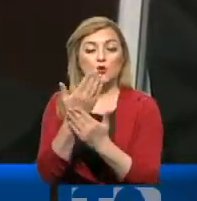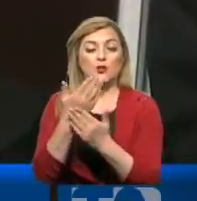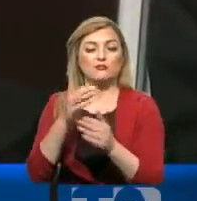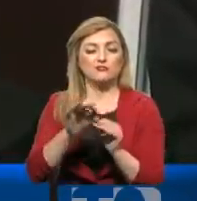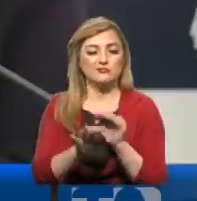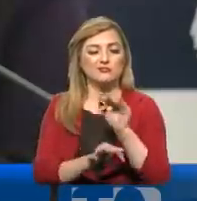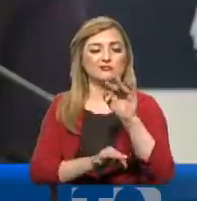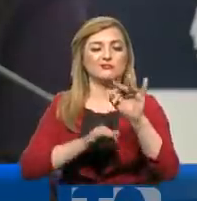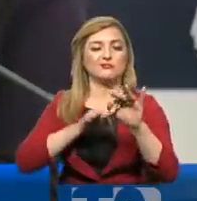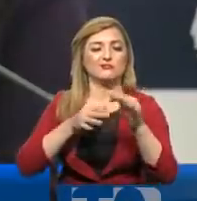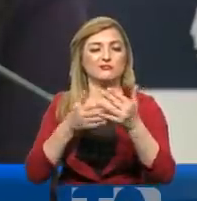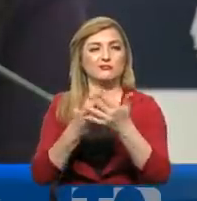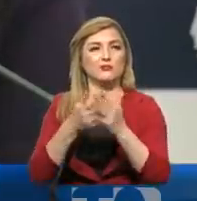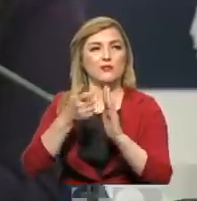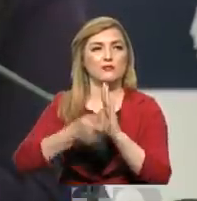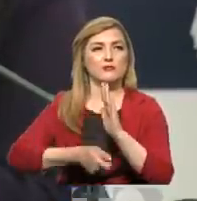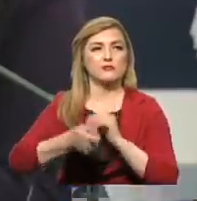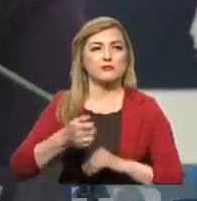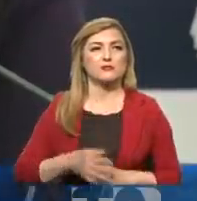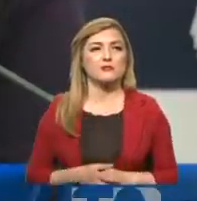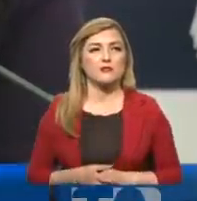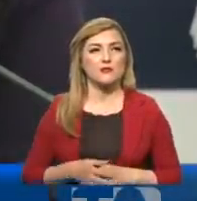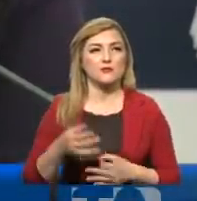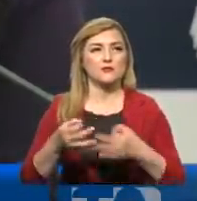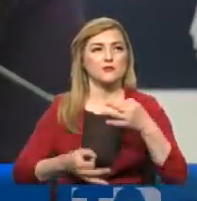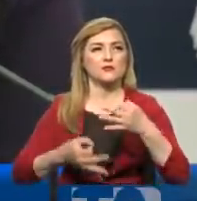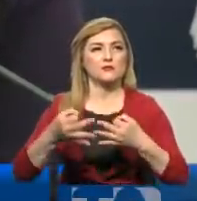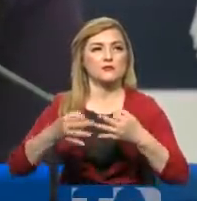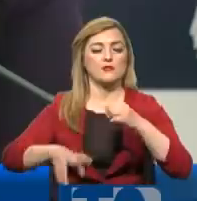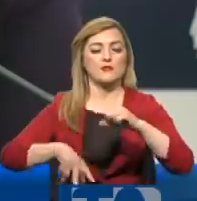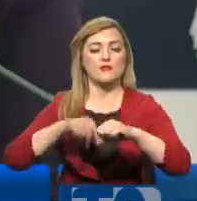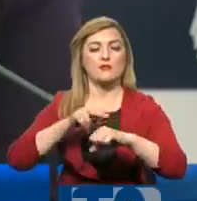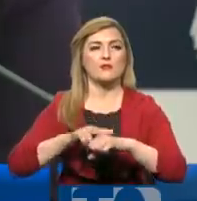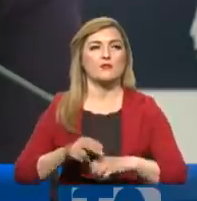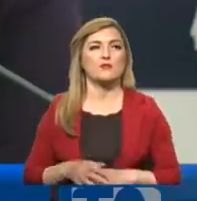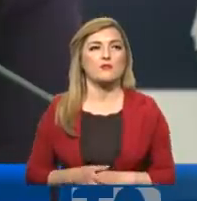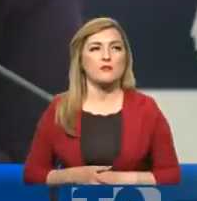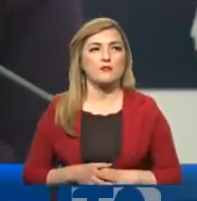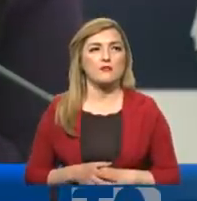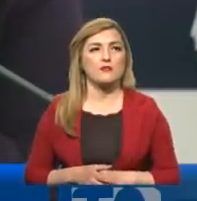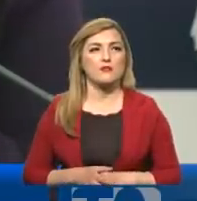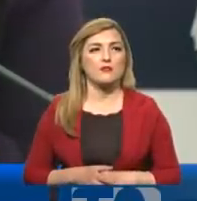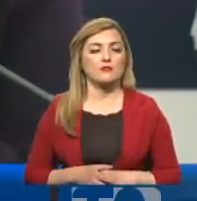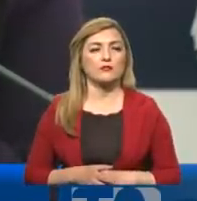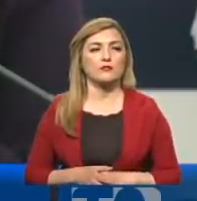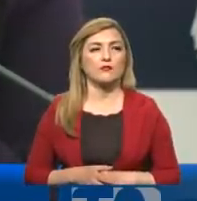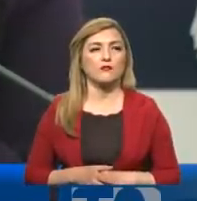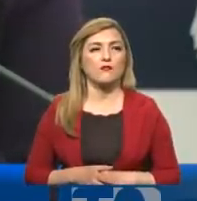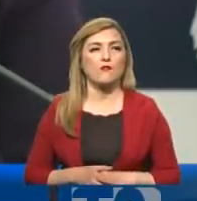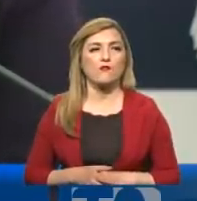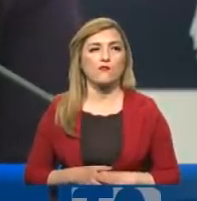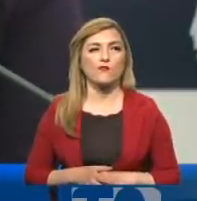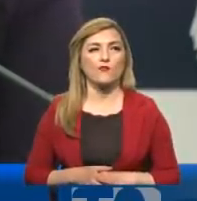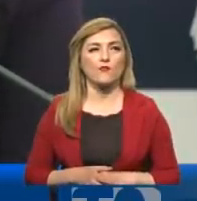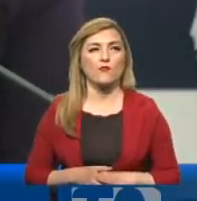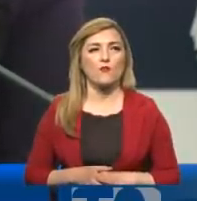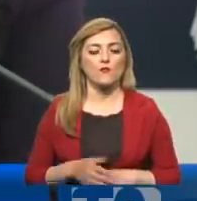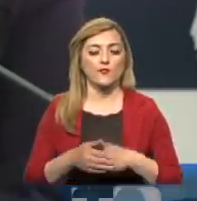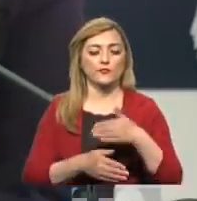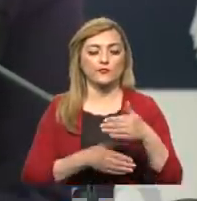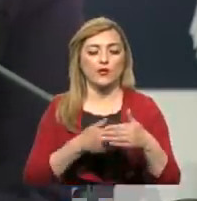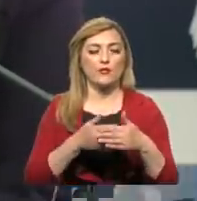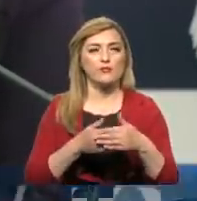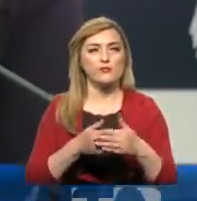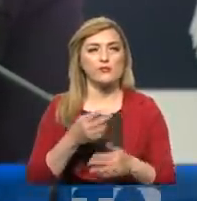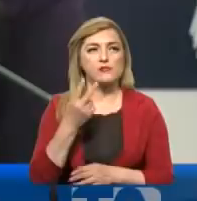Corte Nacional. Que esta Corte Nacional es de excelencia. Ha superado 2 procesos